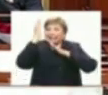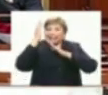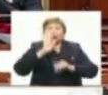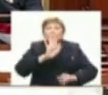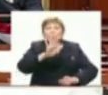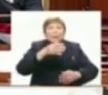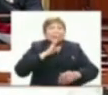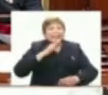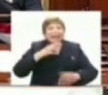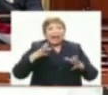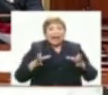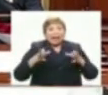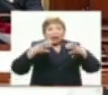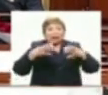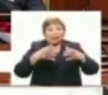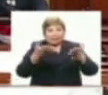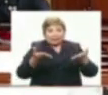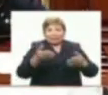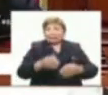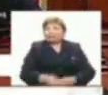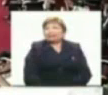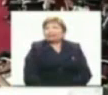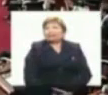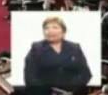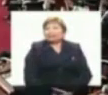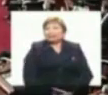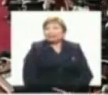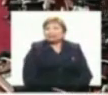su mensaje al Congreso.